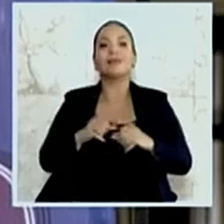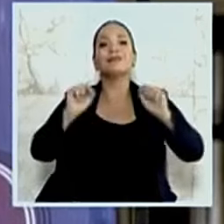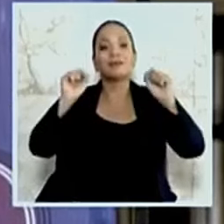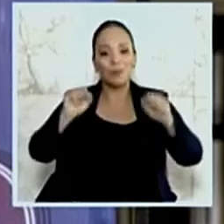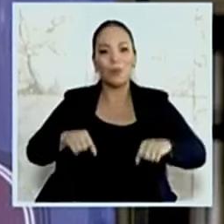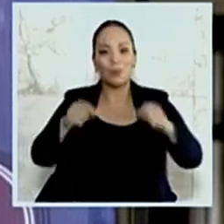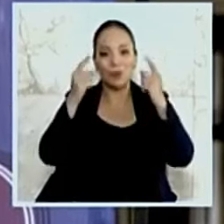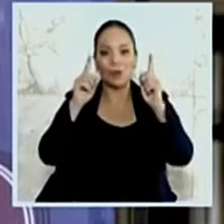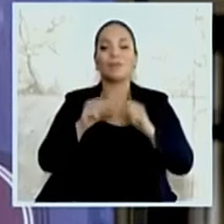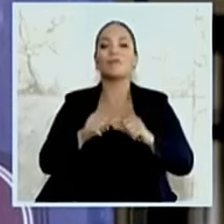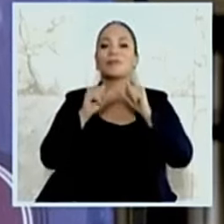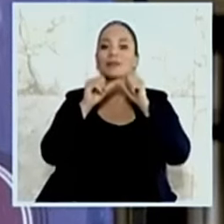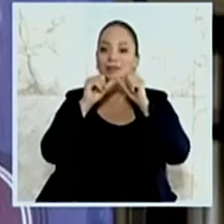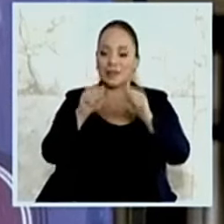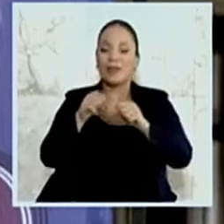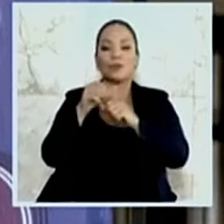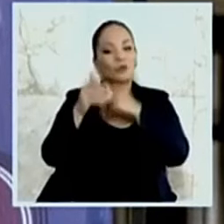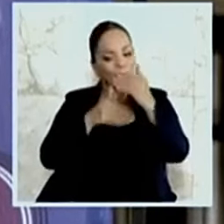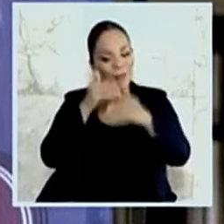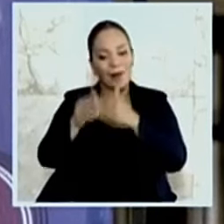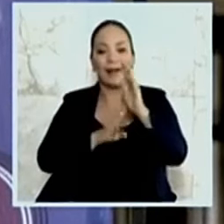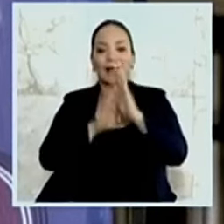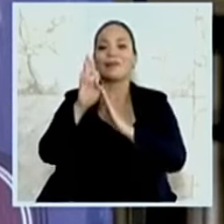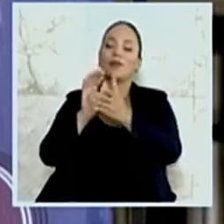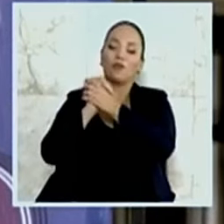ahí horas a vigilar que no le